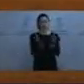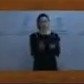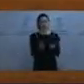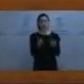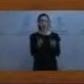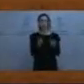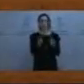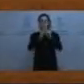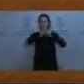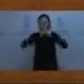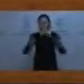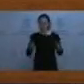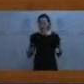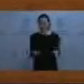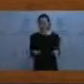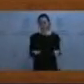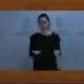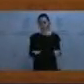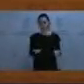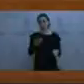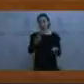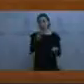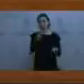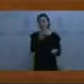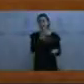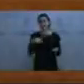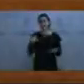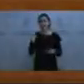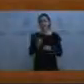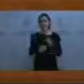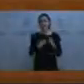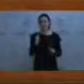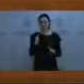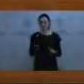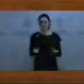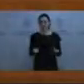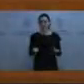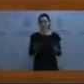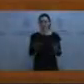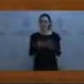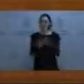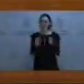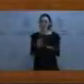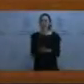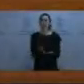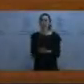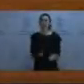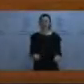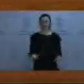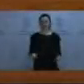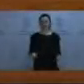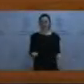¿no? Y si hay intención de hacerla, con evidencia y con,